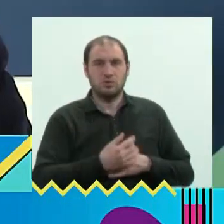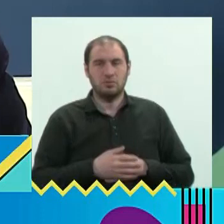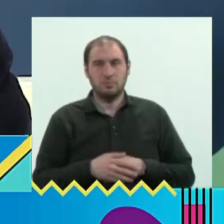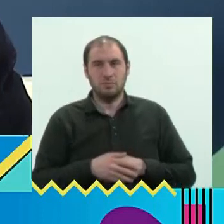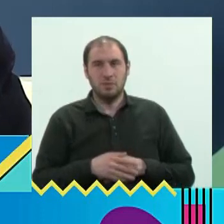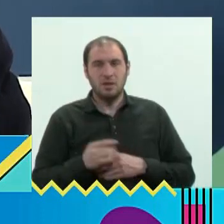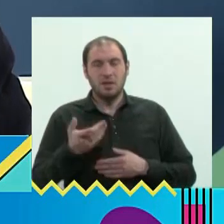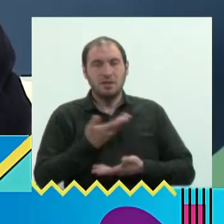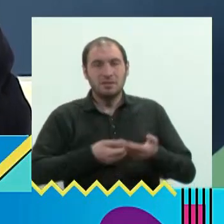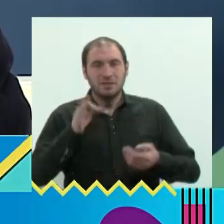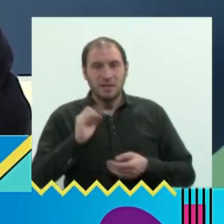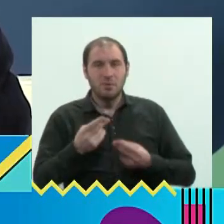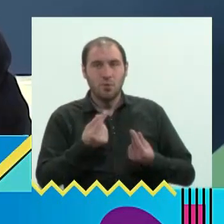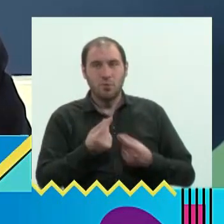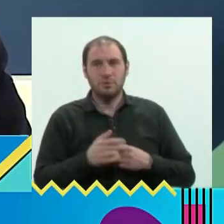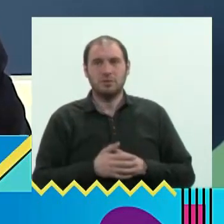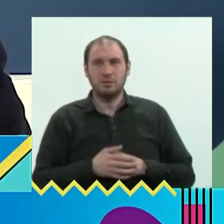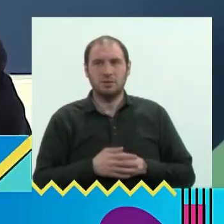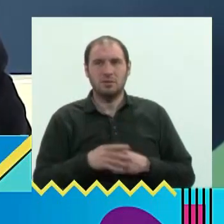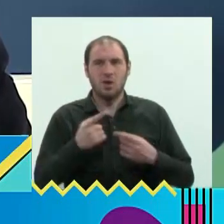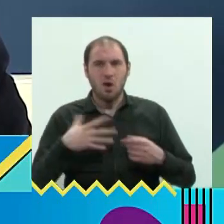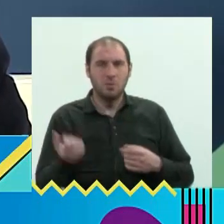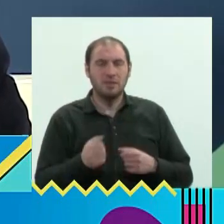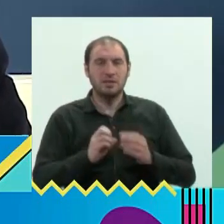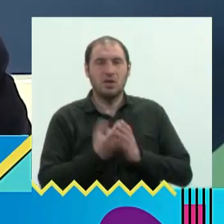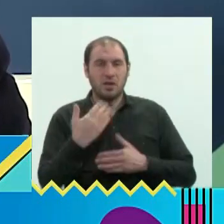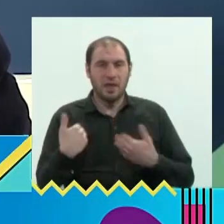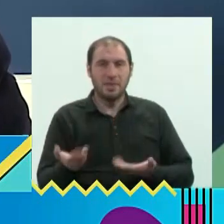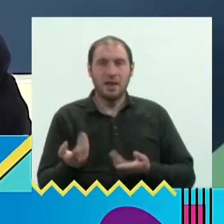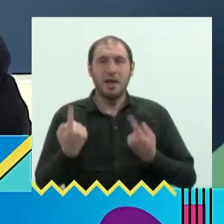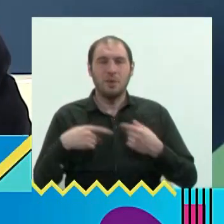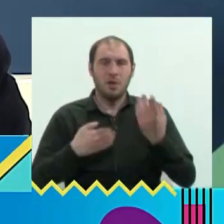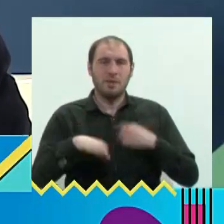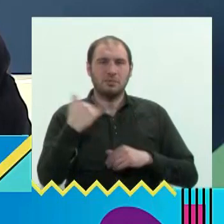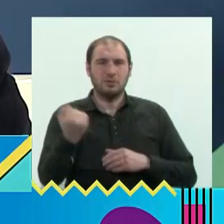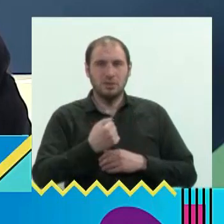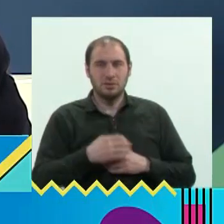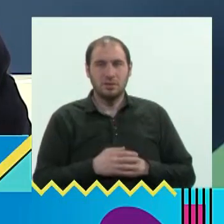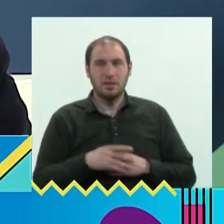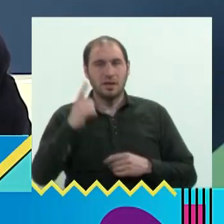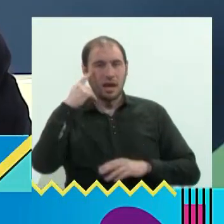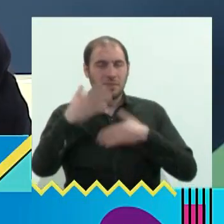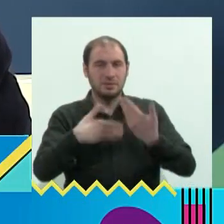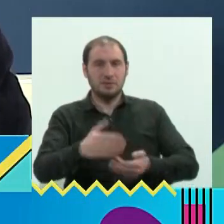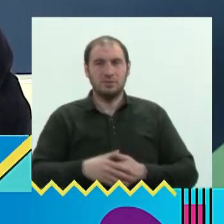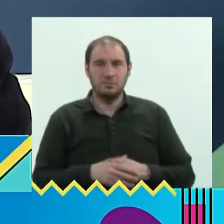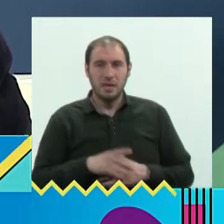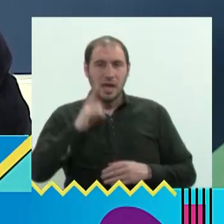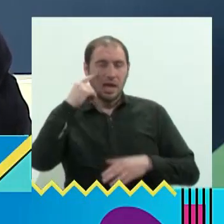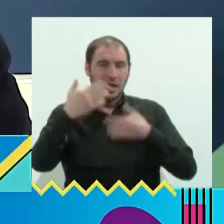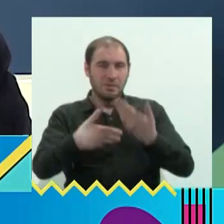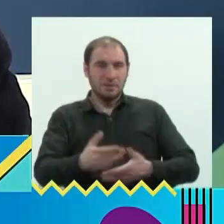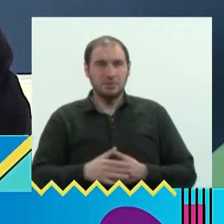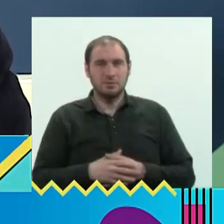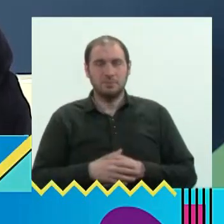Y que sepamos utilizar, sí, las oportunidades que da la tecnología, pero lo fundamental es la formación, ¿no? Y en la formación